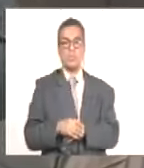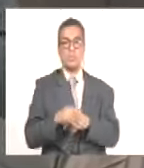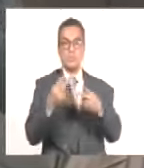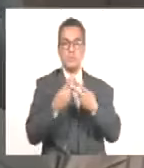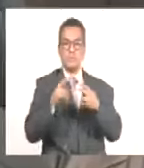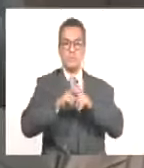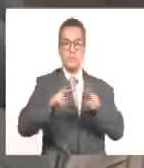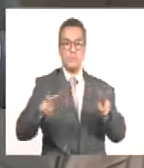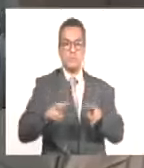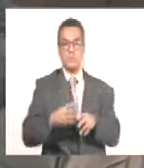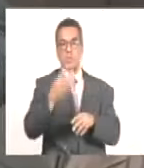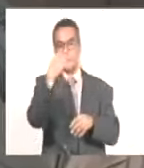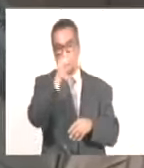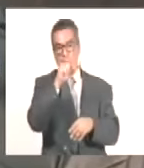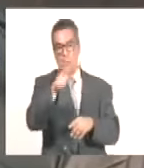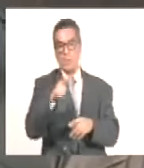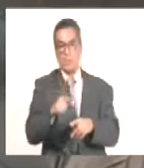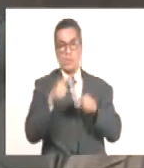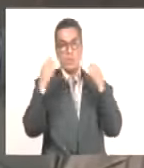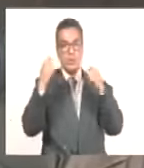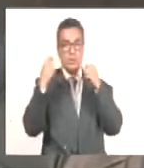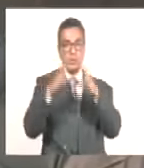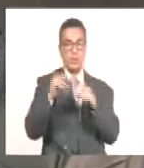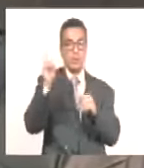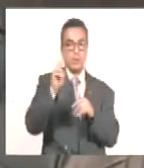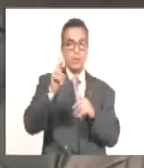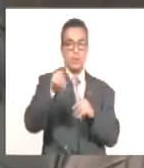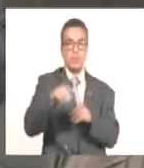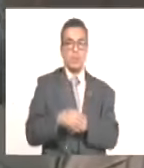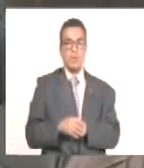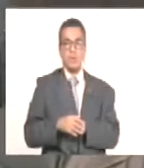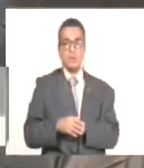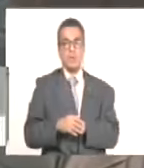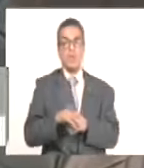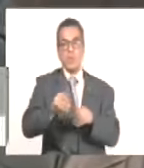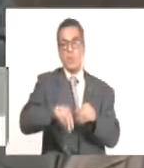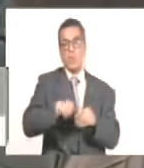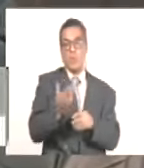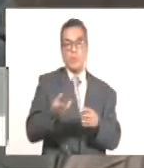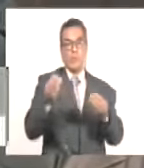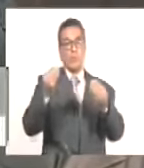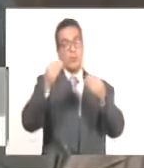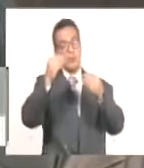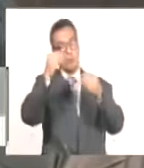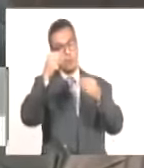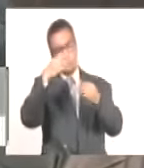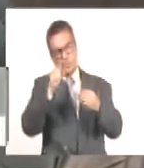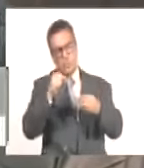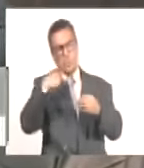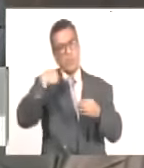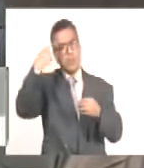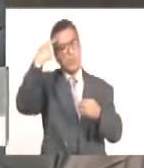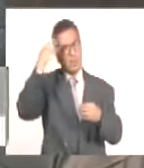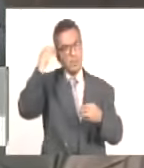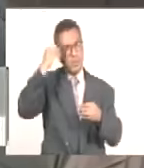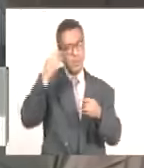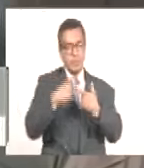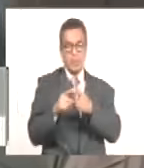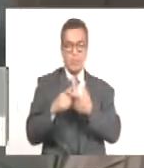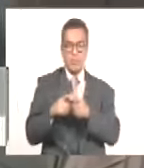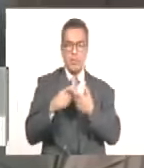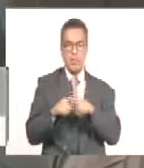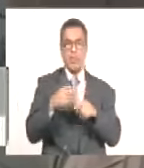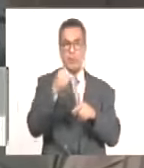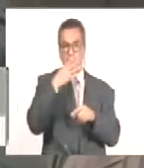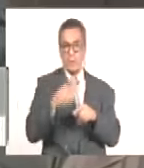paz, de entendimiento y de reclamo a los venezolanos de que nos podamos entender aunque pensemos distinto,